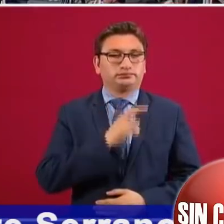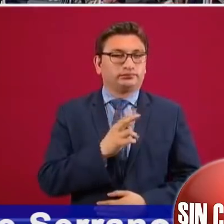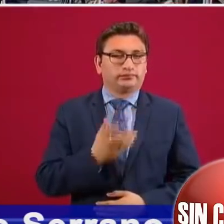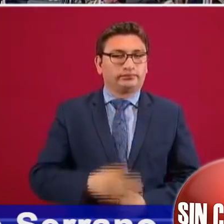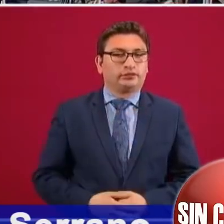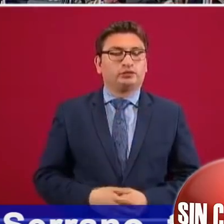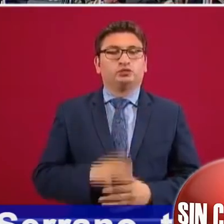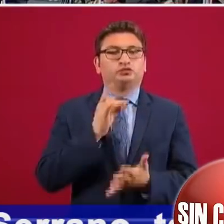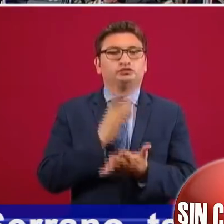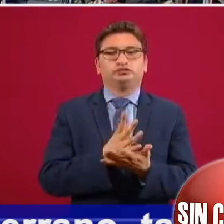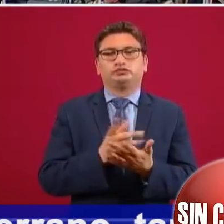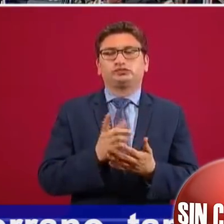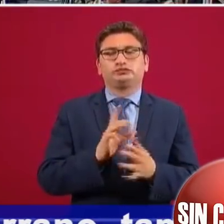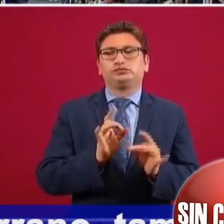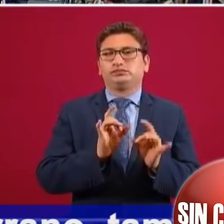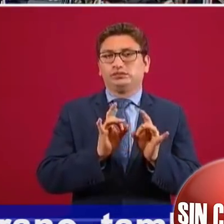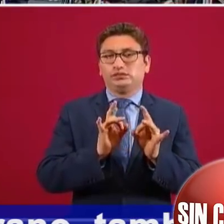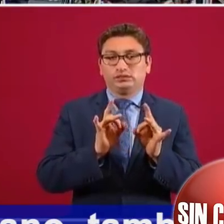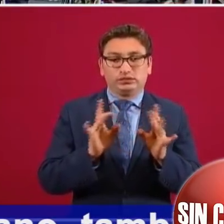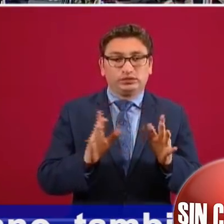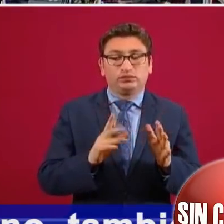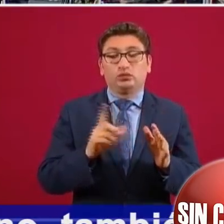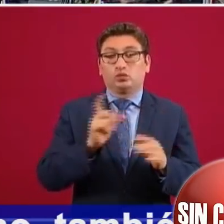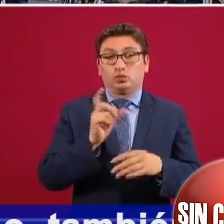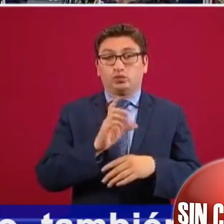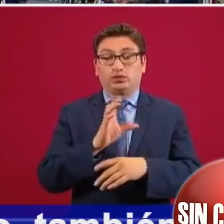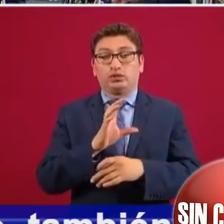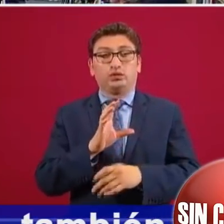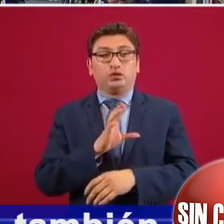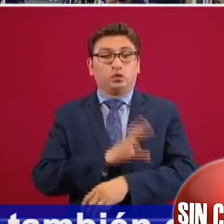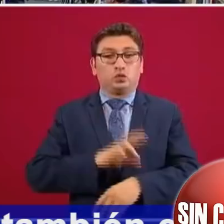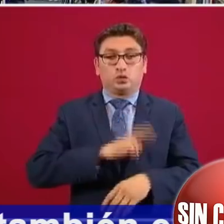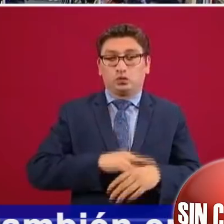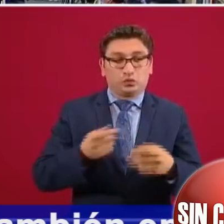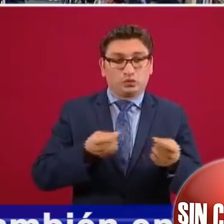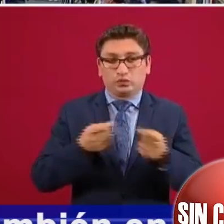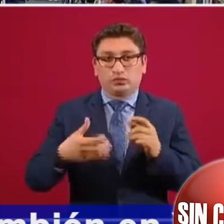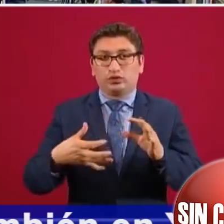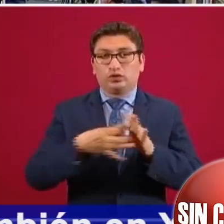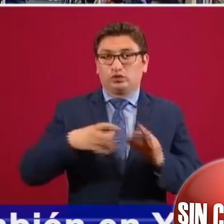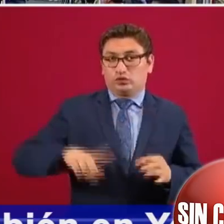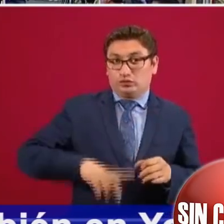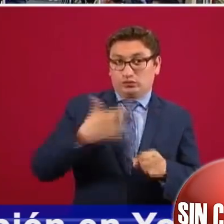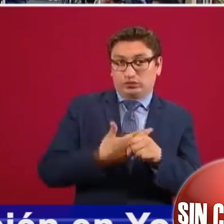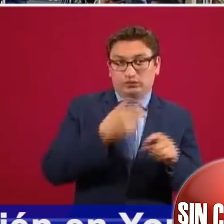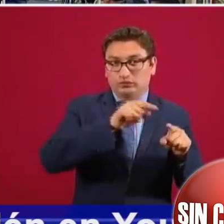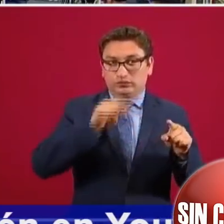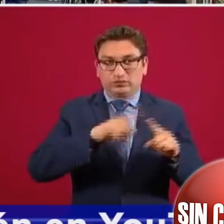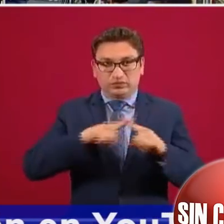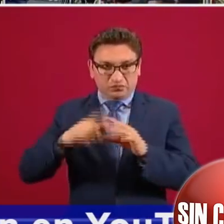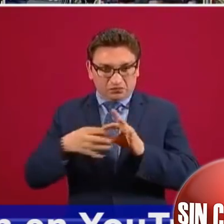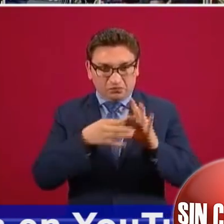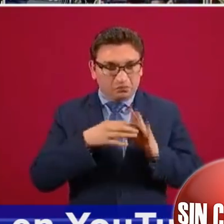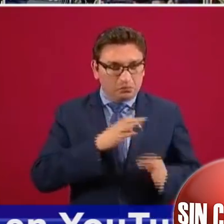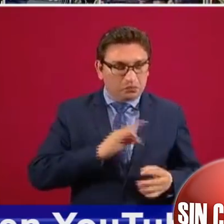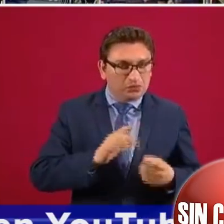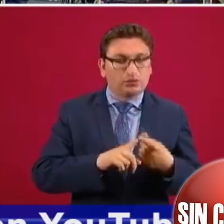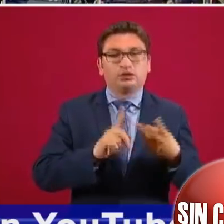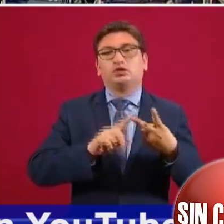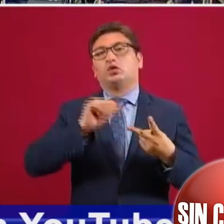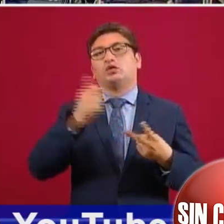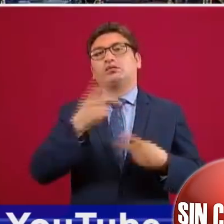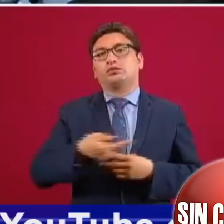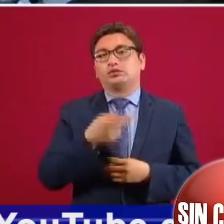Nada más, ¿en algún punto sí encontrarán coordinación eficaz con los gobernadores? Y la tercera pregunta es, tiene que ver